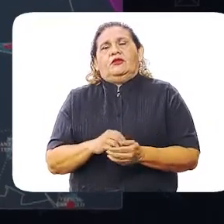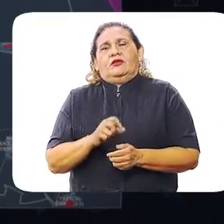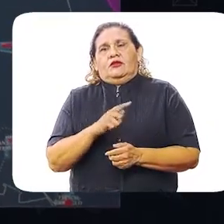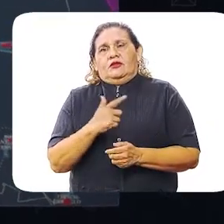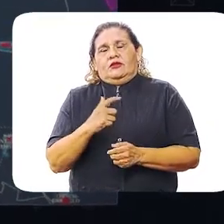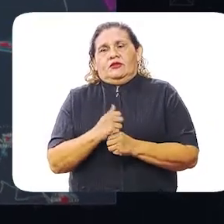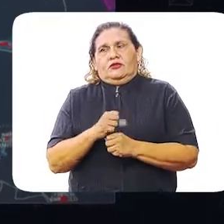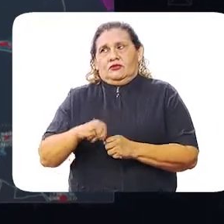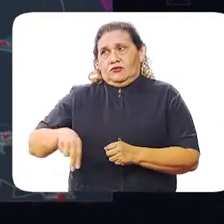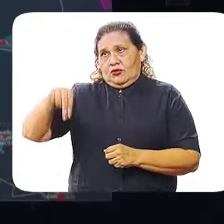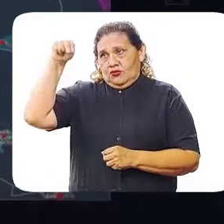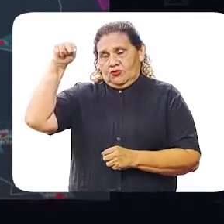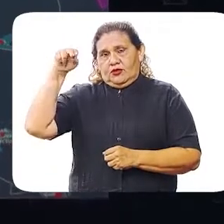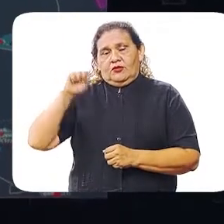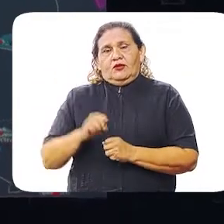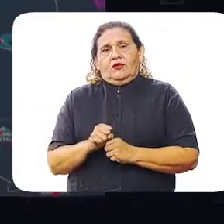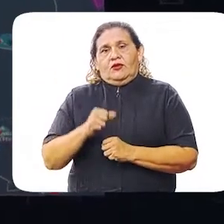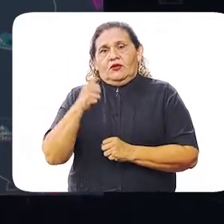7.632 en la zona norte,